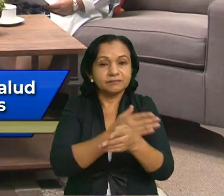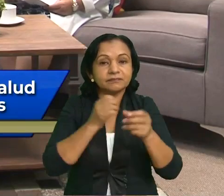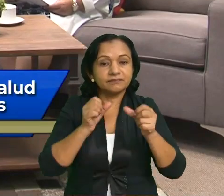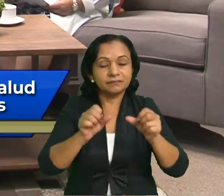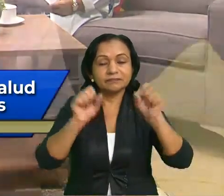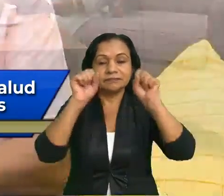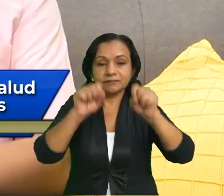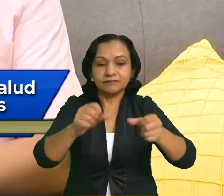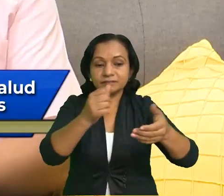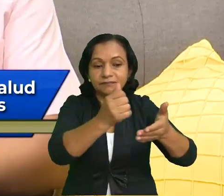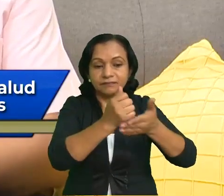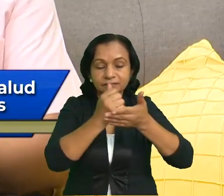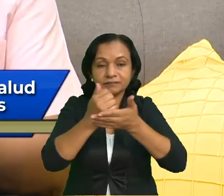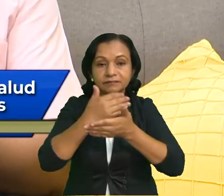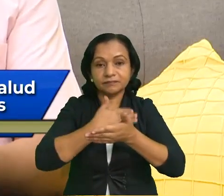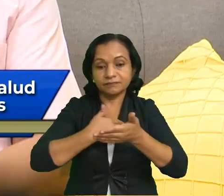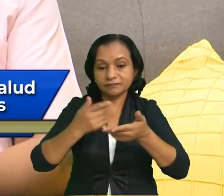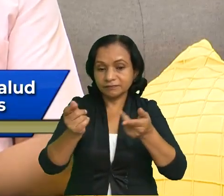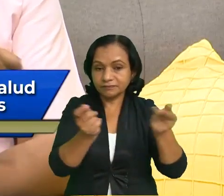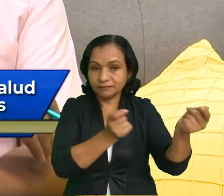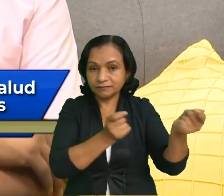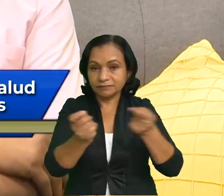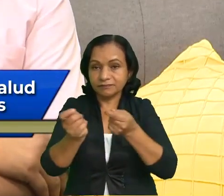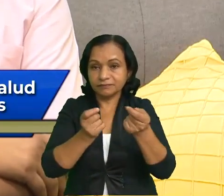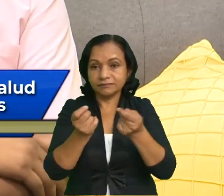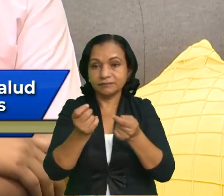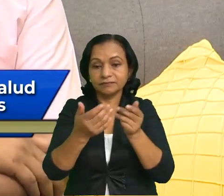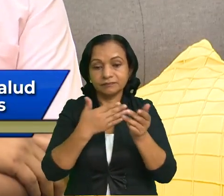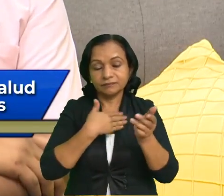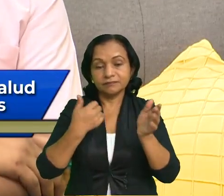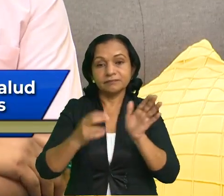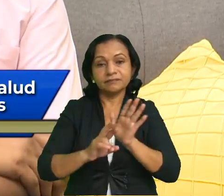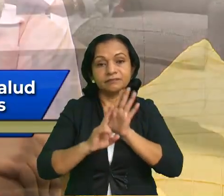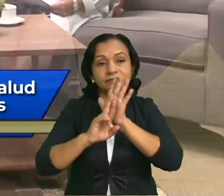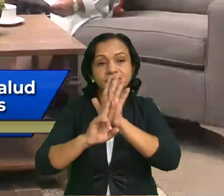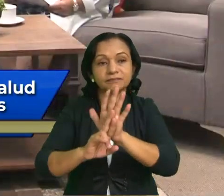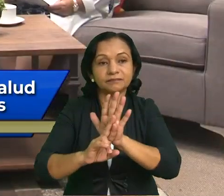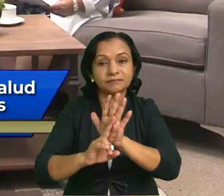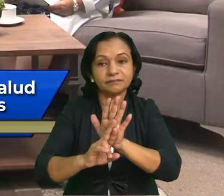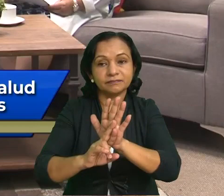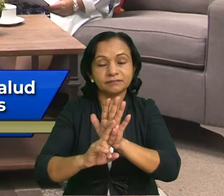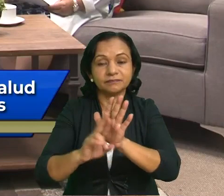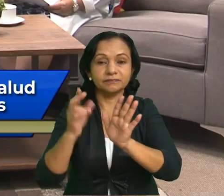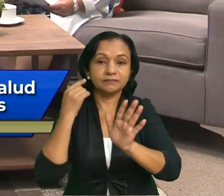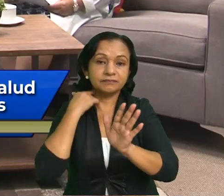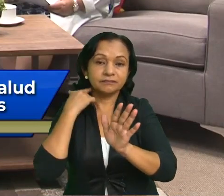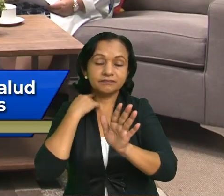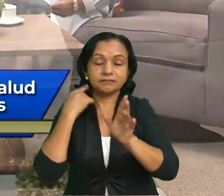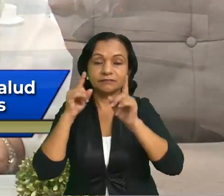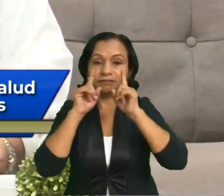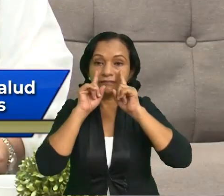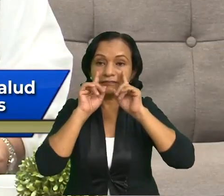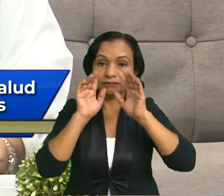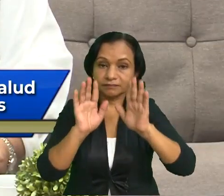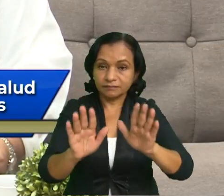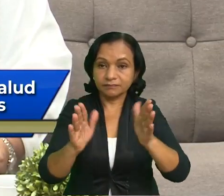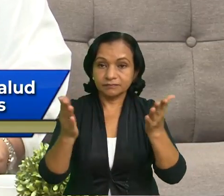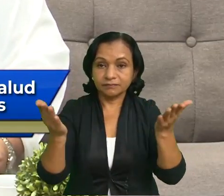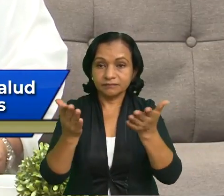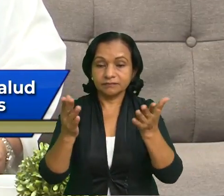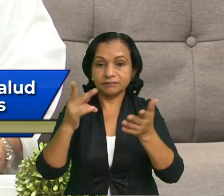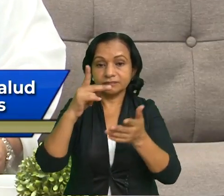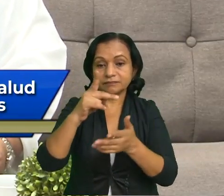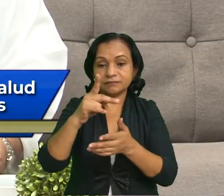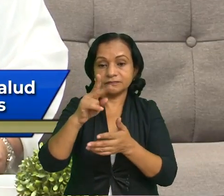permitió administrar de mejor manera esta idea era una memoria después largo que manteniendo siempre las medidas preventivas que no el protocolo